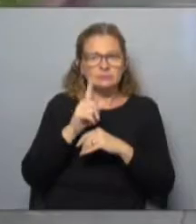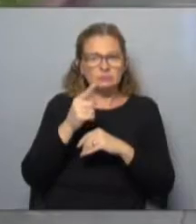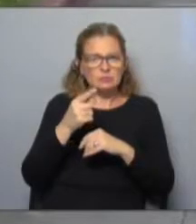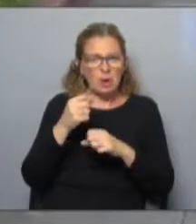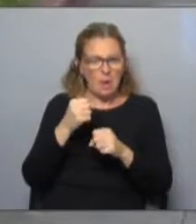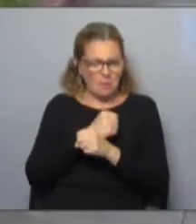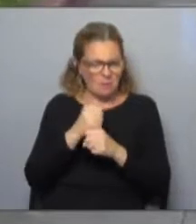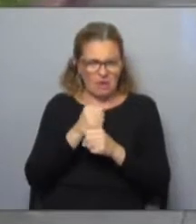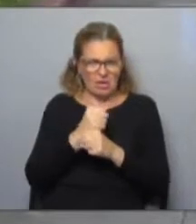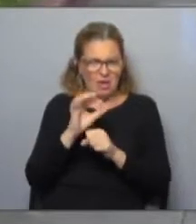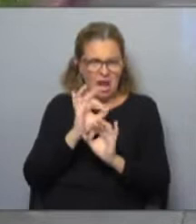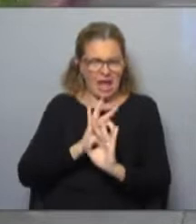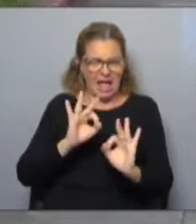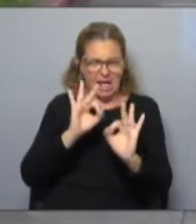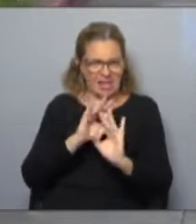comprobado nada de acoso.